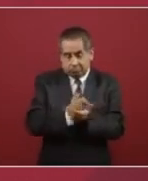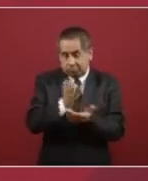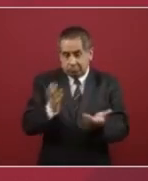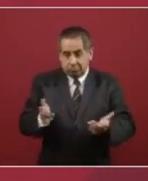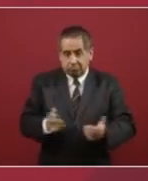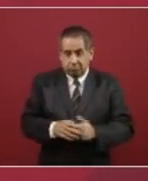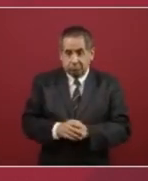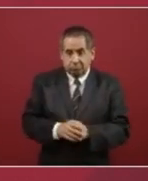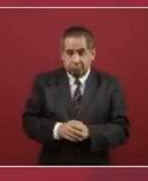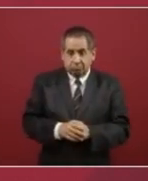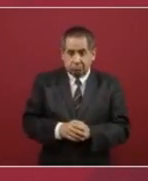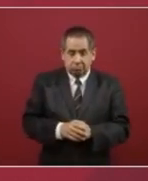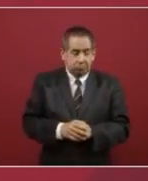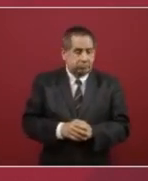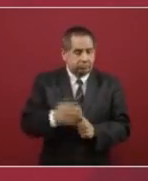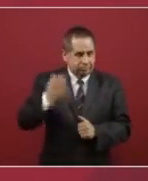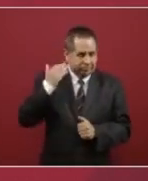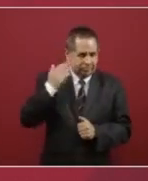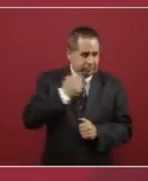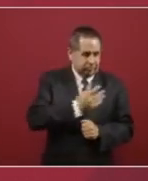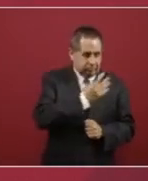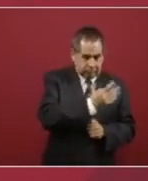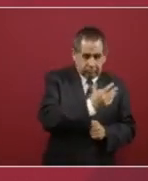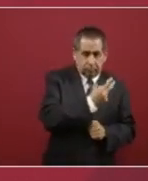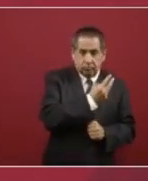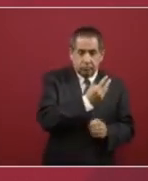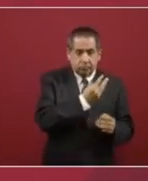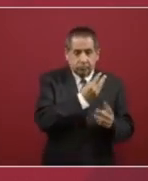de las cuatro ternas,